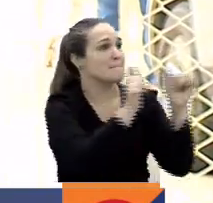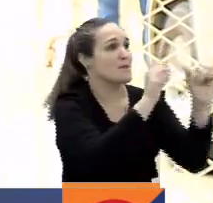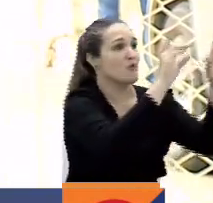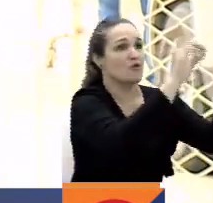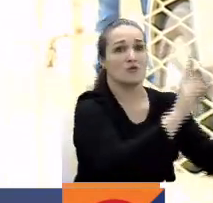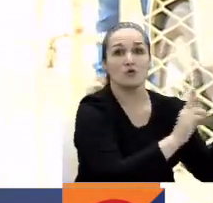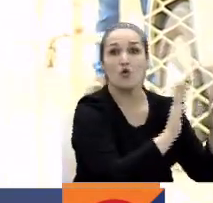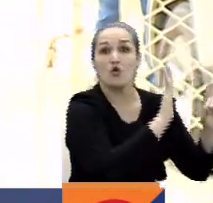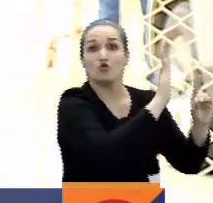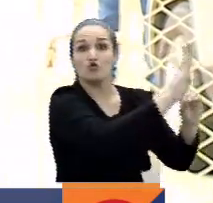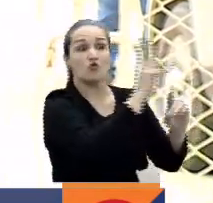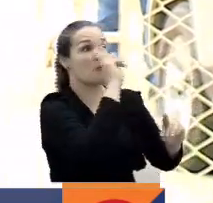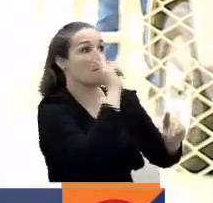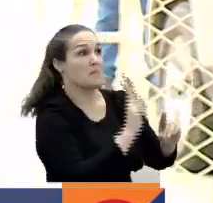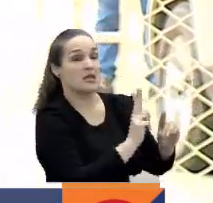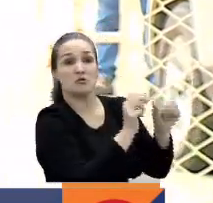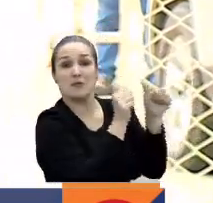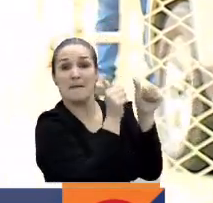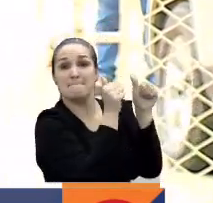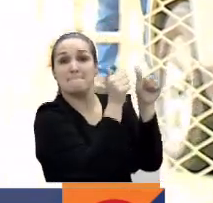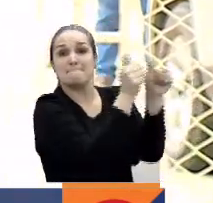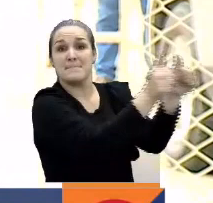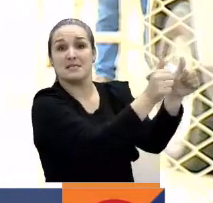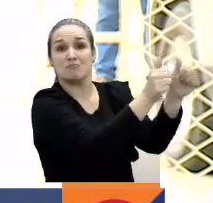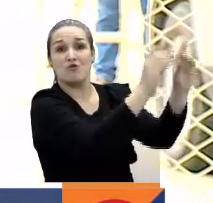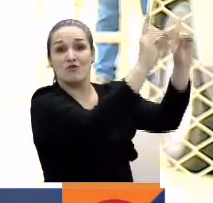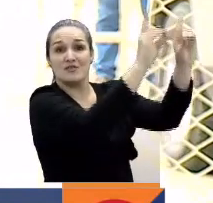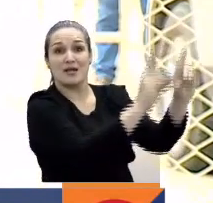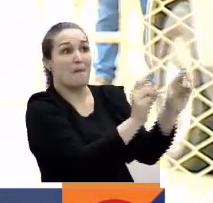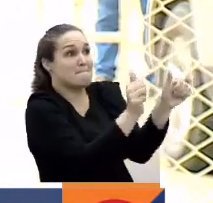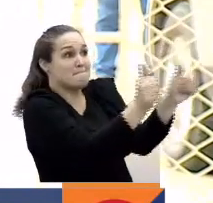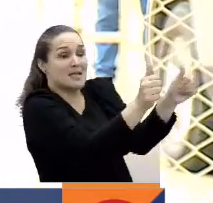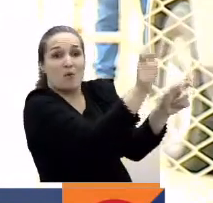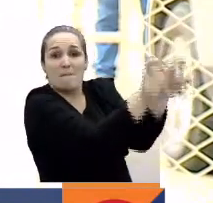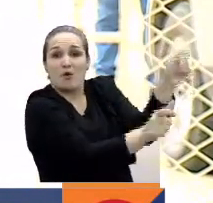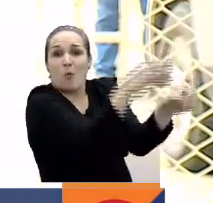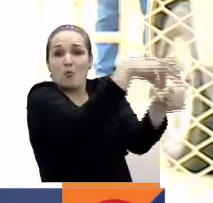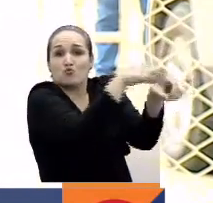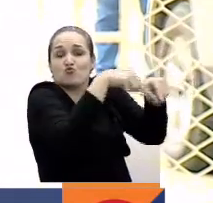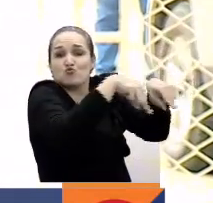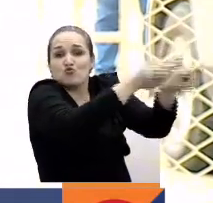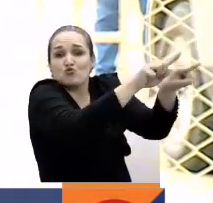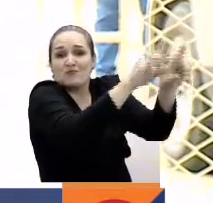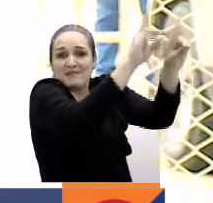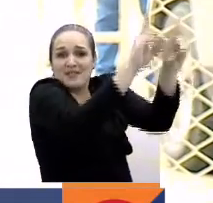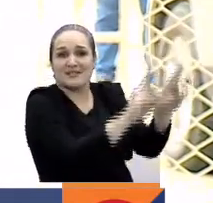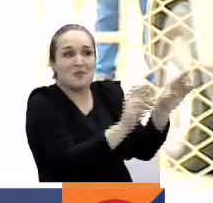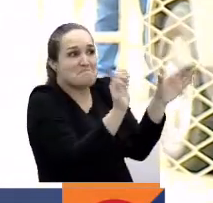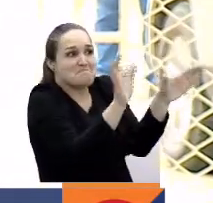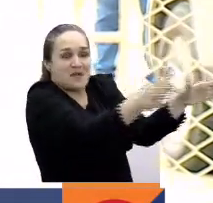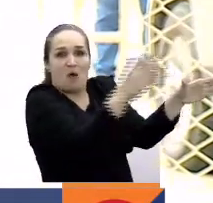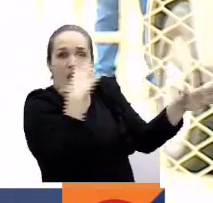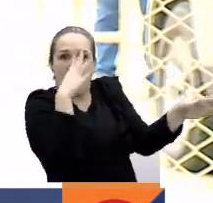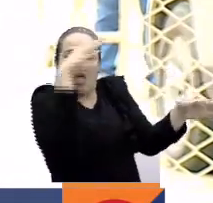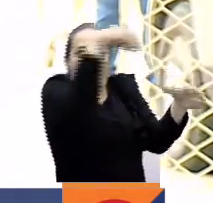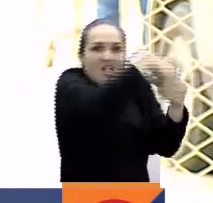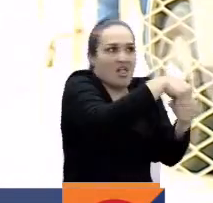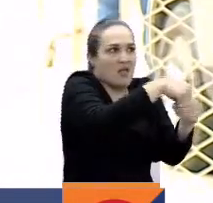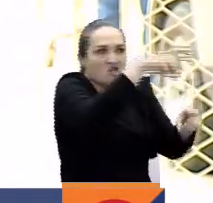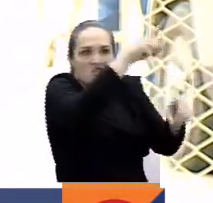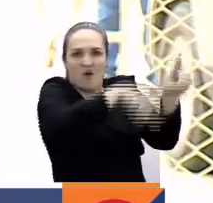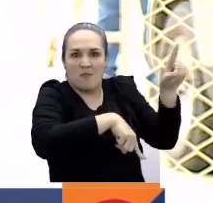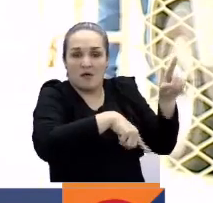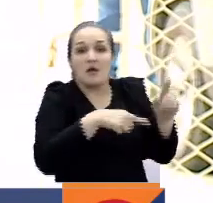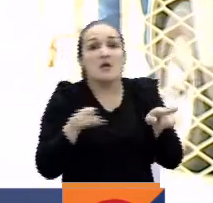Venezuela, antes que nada, debe ser determinado por el mismo pueblo de Venezuela, igual que lo que nos pase a nosotros,